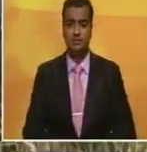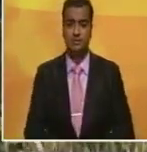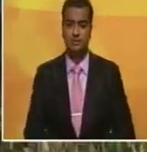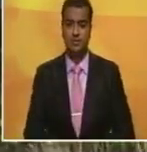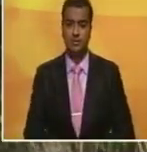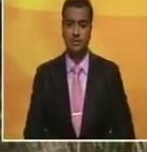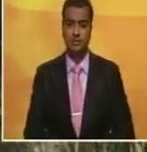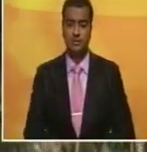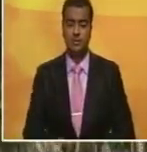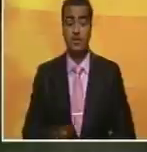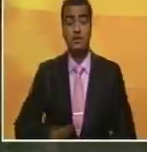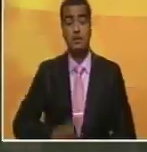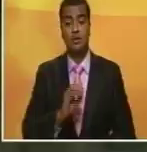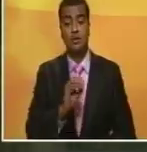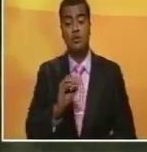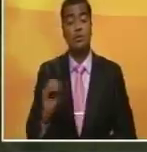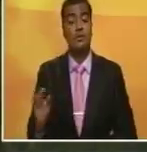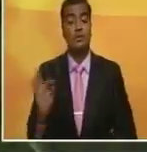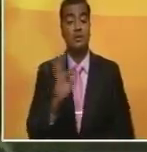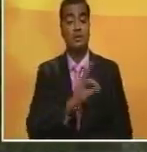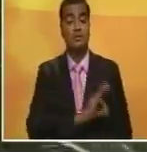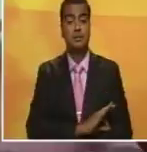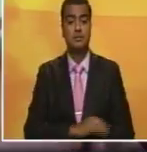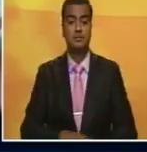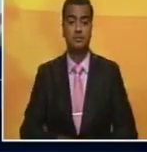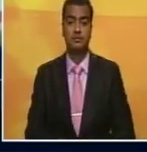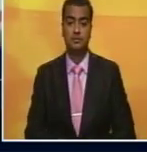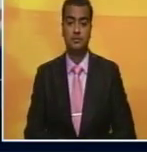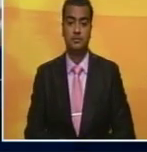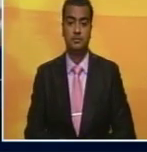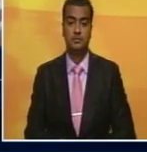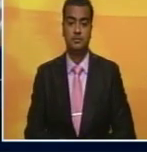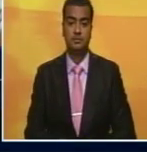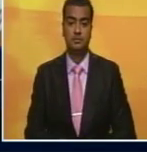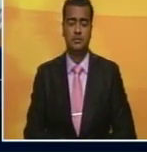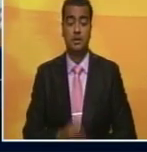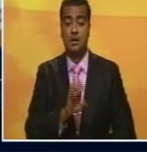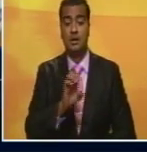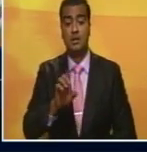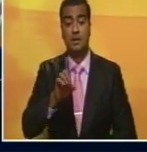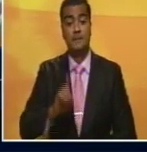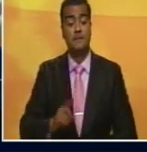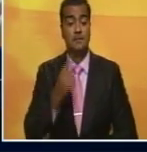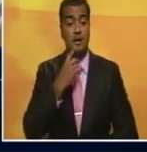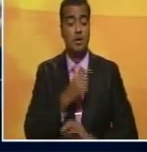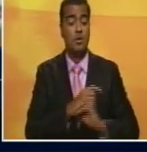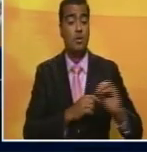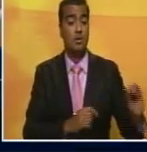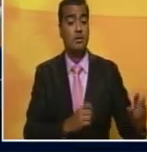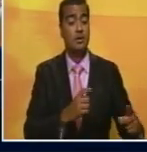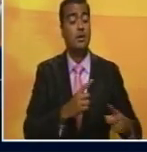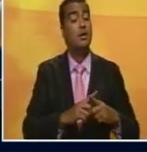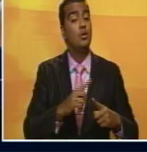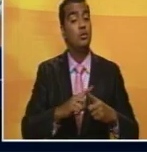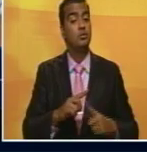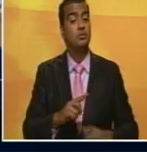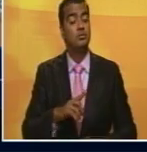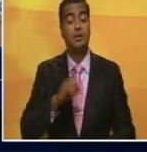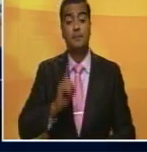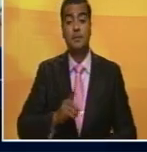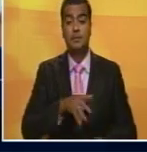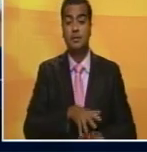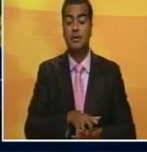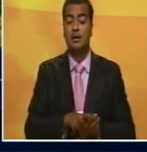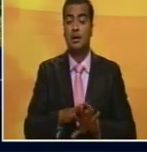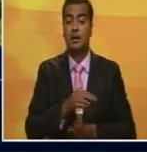se desplegará al oeste de Barquisimeto. De aquí vamos también para Parroquia Juan de Villegas, donde está el otro cardinalito, que ahí vamos a integrar